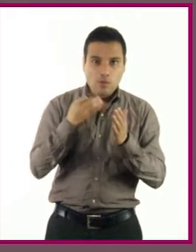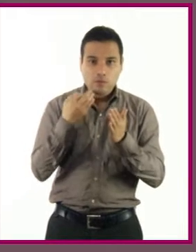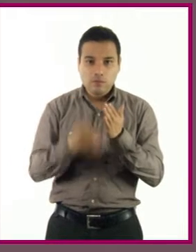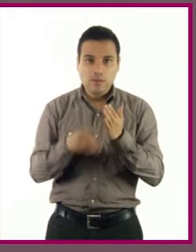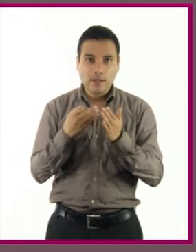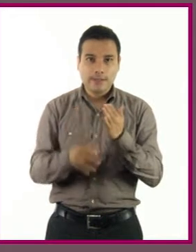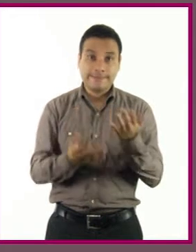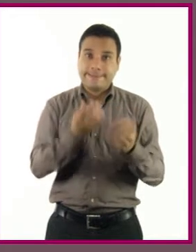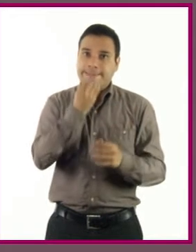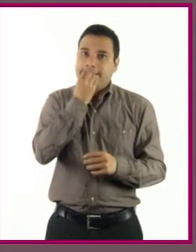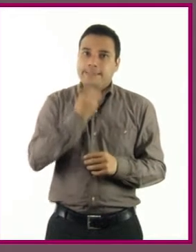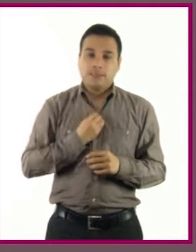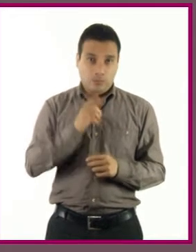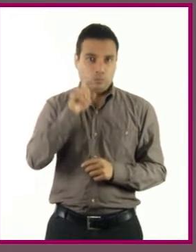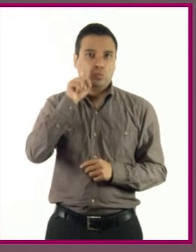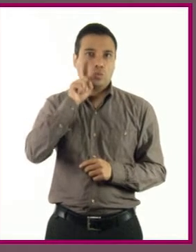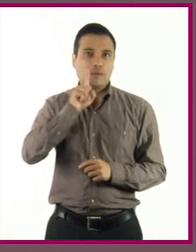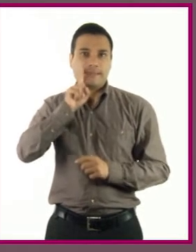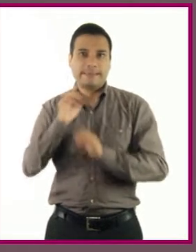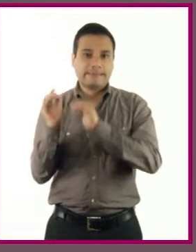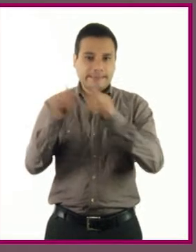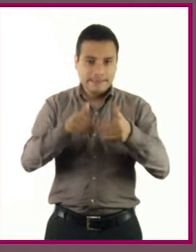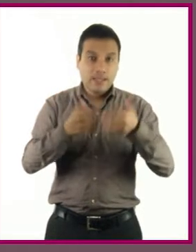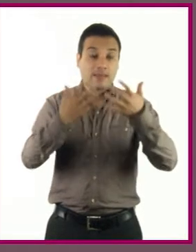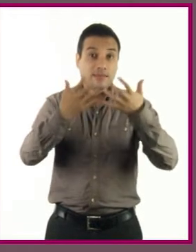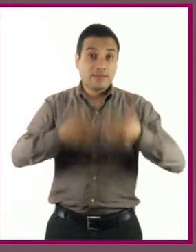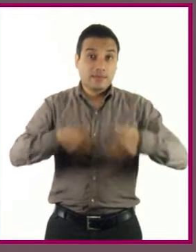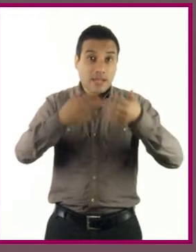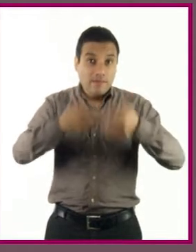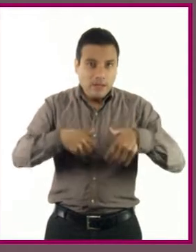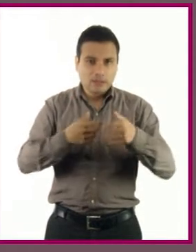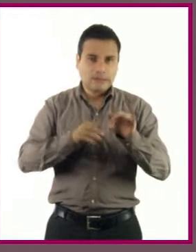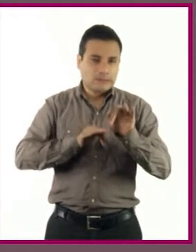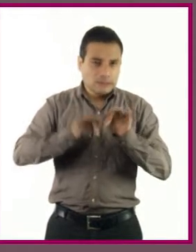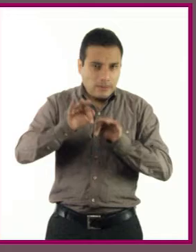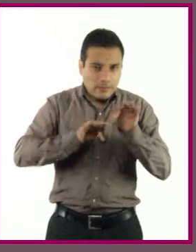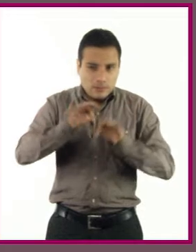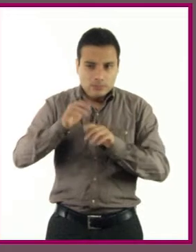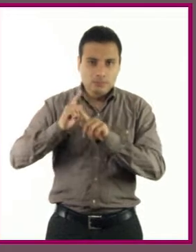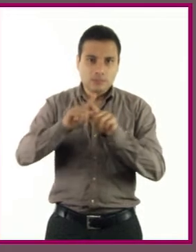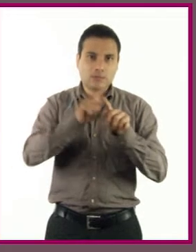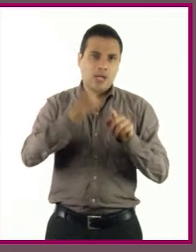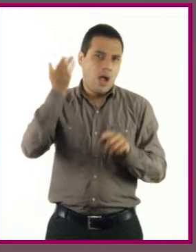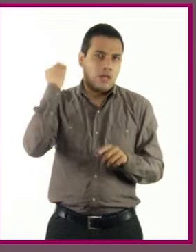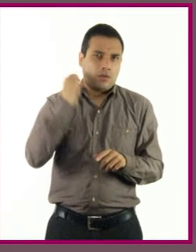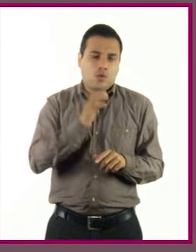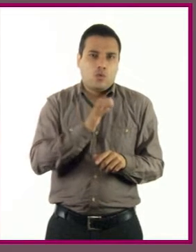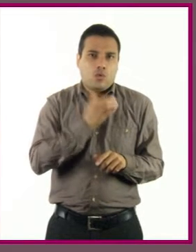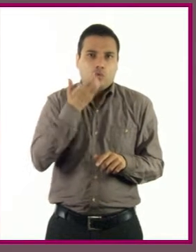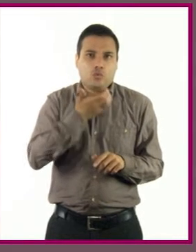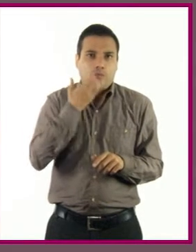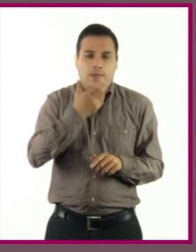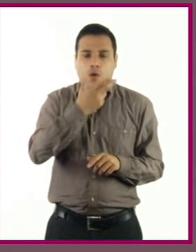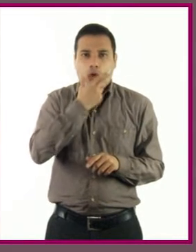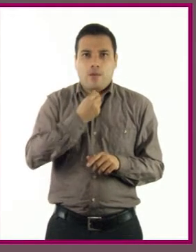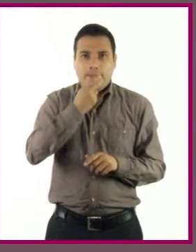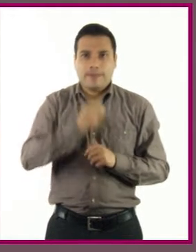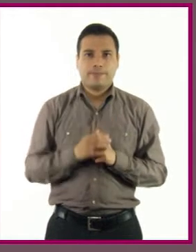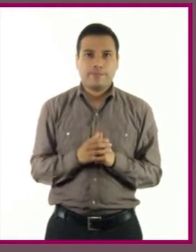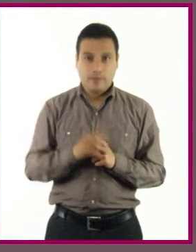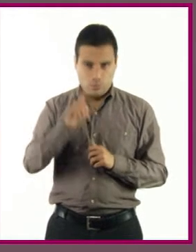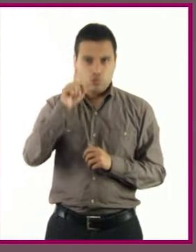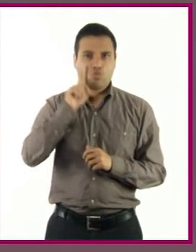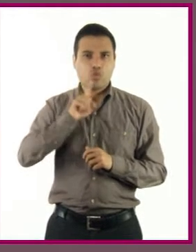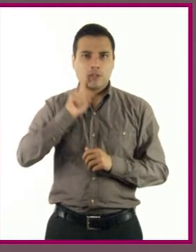desarrollar todo tipo de trabajos que antes solo eran desempeñados por hombres. Y con ello, rompieron